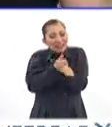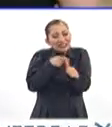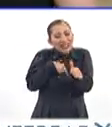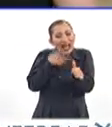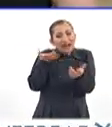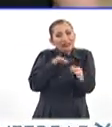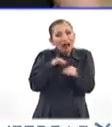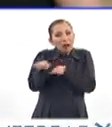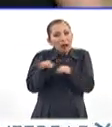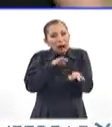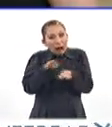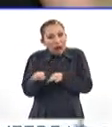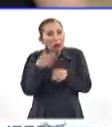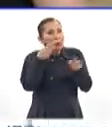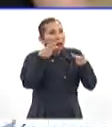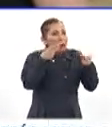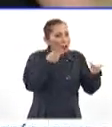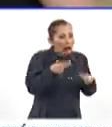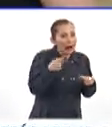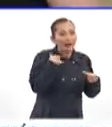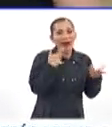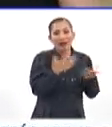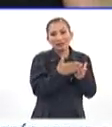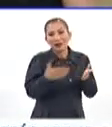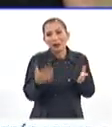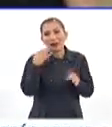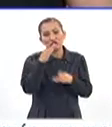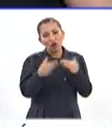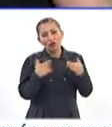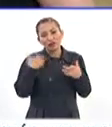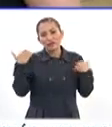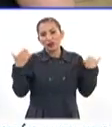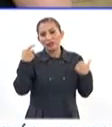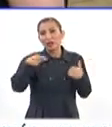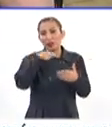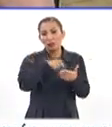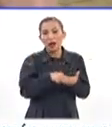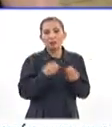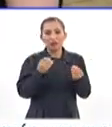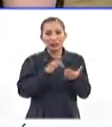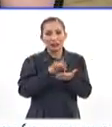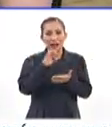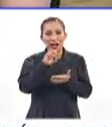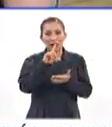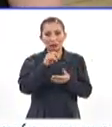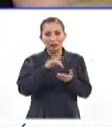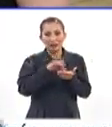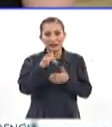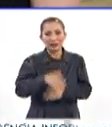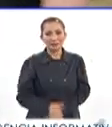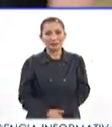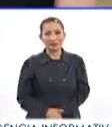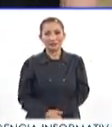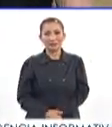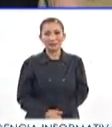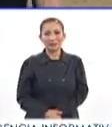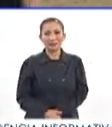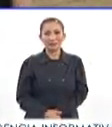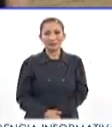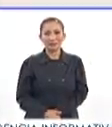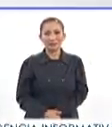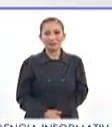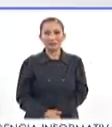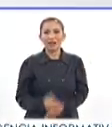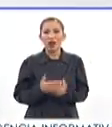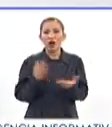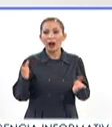el gran despliegue de logística que se lleva a cabo para que todos podamos disfrutar de esta feria. Gracias, Carlos. Muchas gracias.